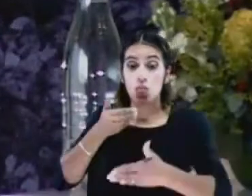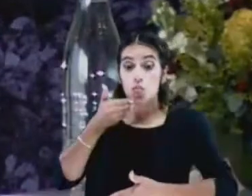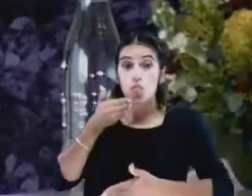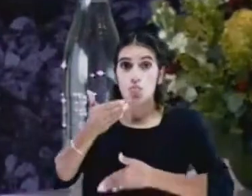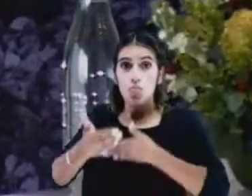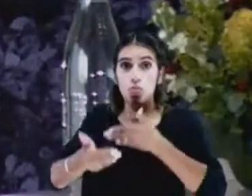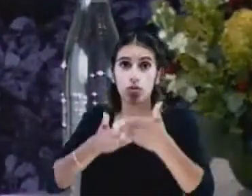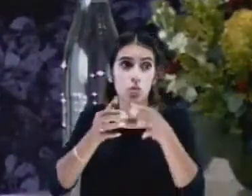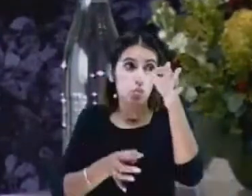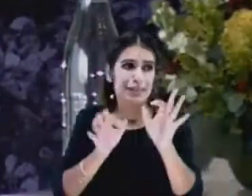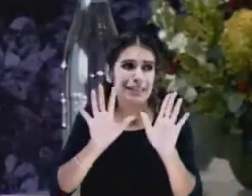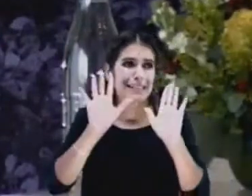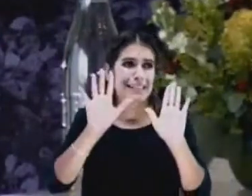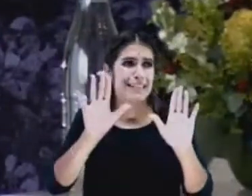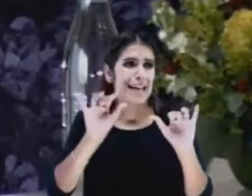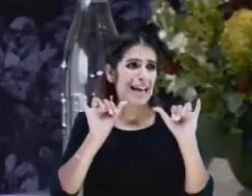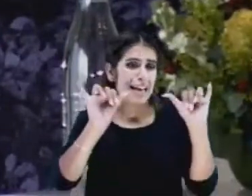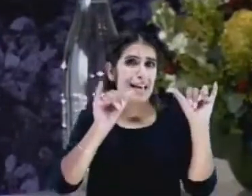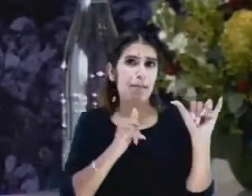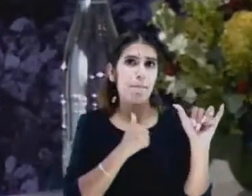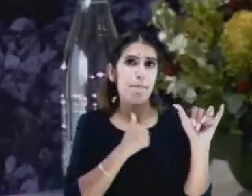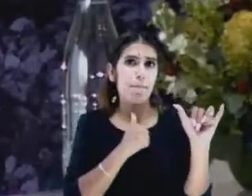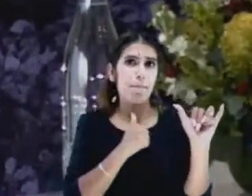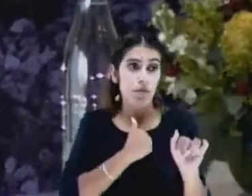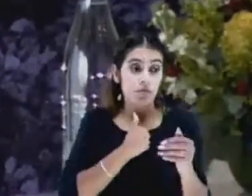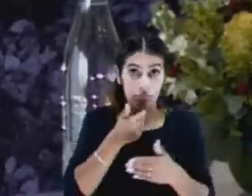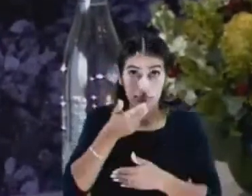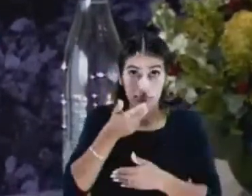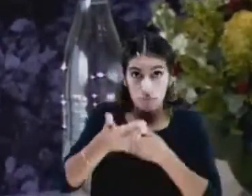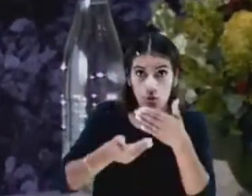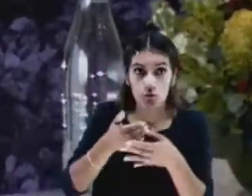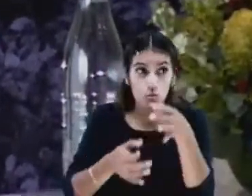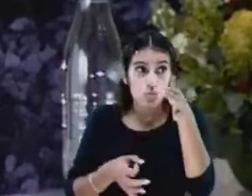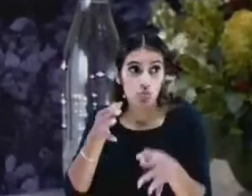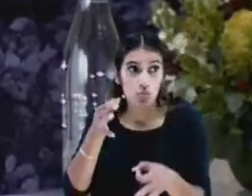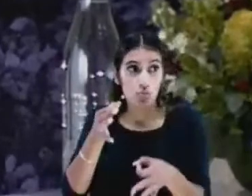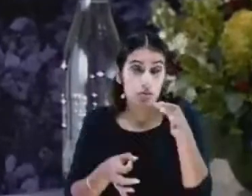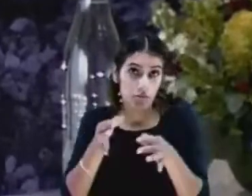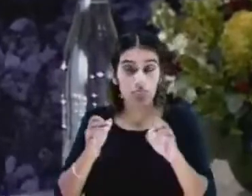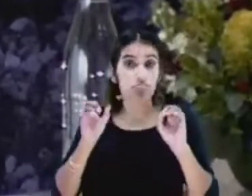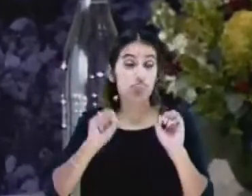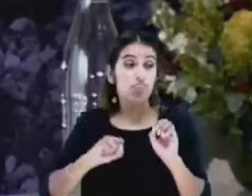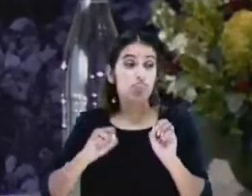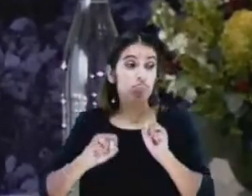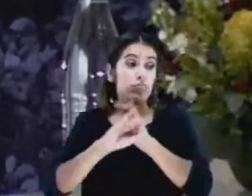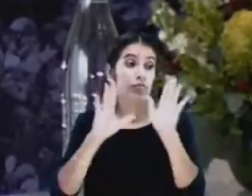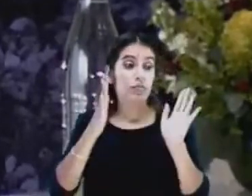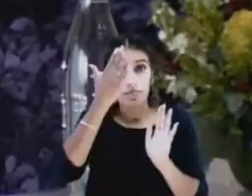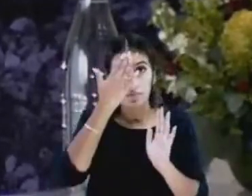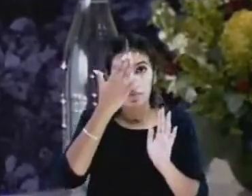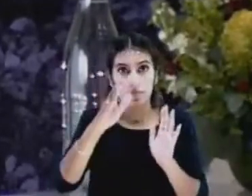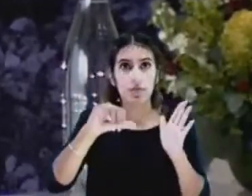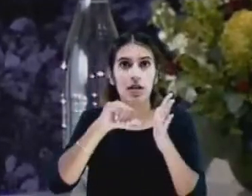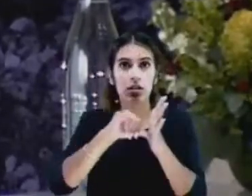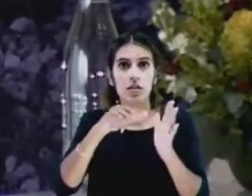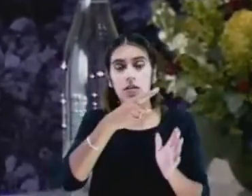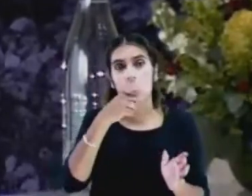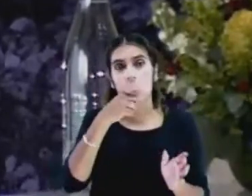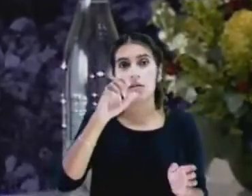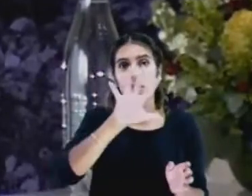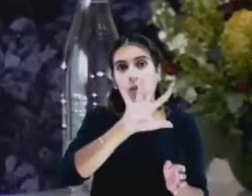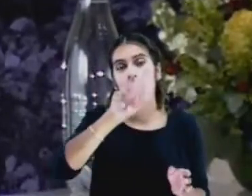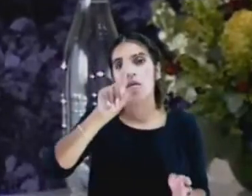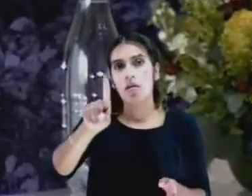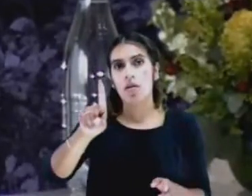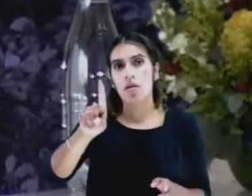podría darse en un preso judicial eso pues yo creo que sí es más la visitamos el artículo 161 del general del proceso donde